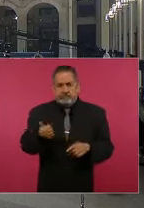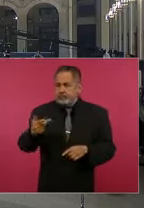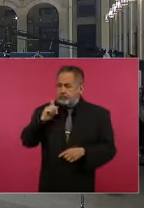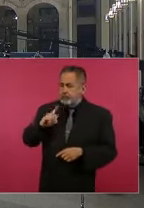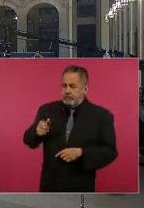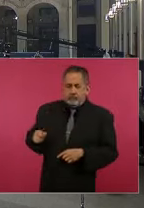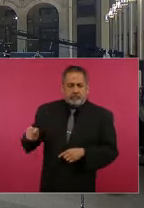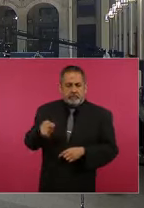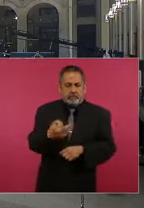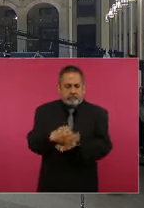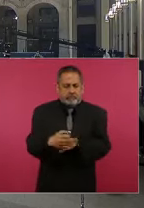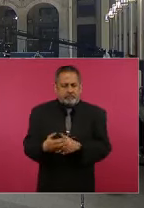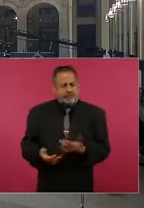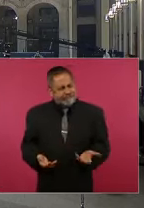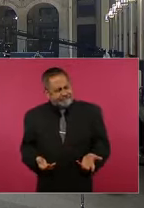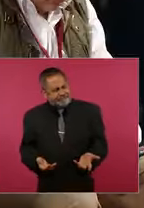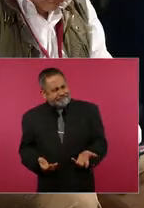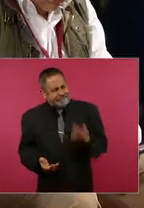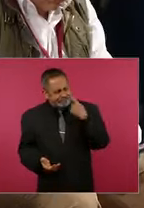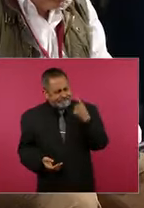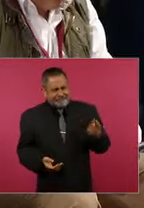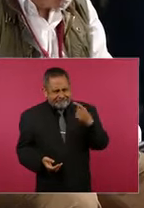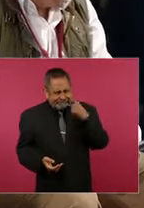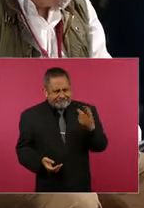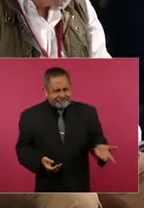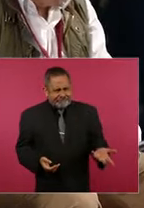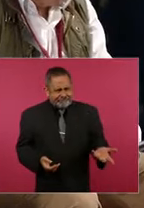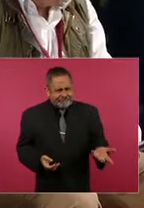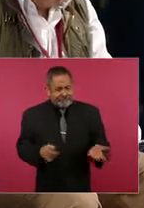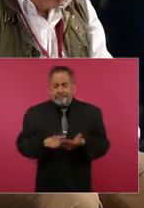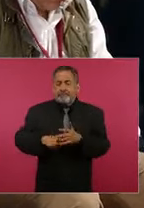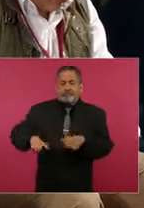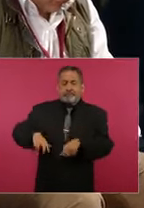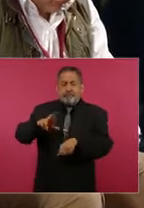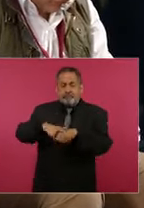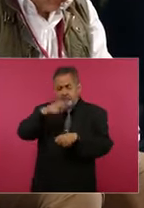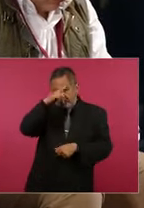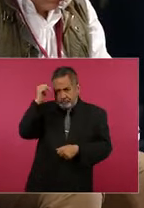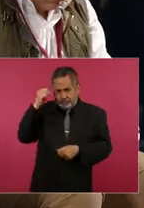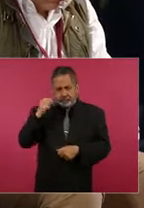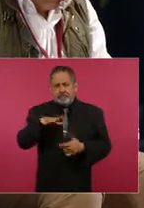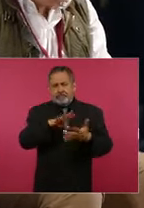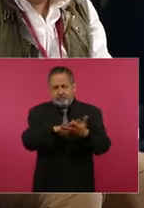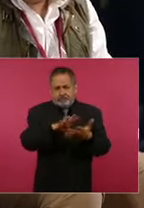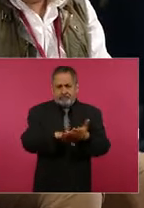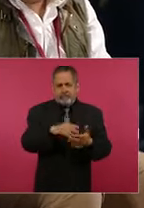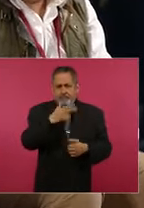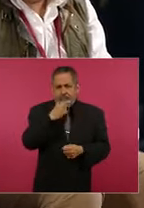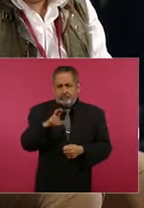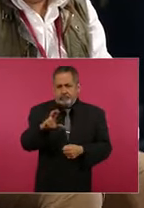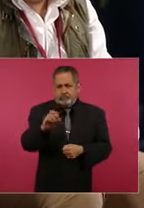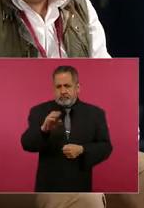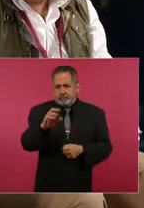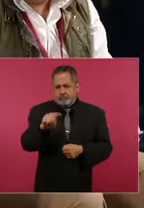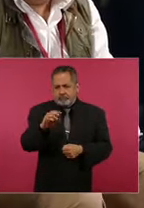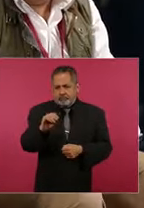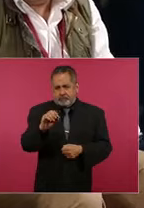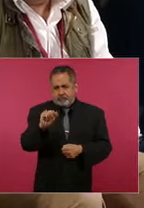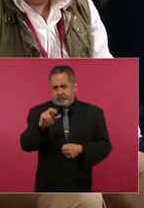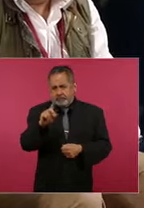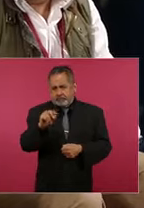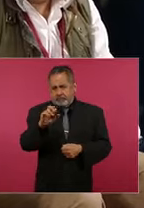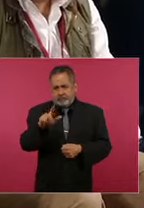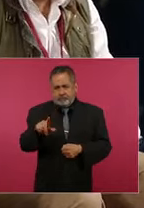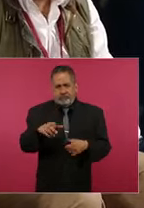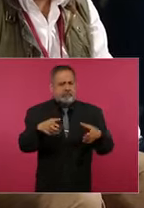digo, ¿qué más tiene que pasar? Porque tenemos un gobernador de Nayarit en la cárcel, Roberto Sandoval. No digo las siglas